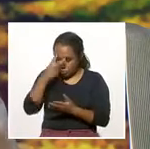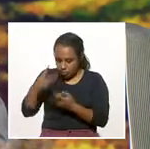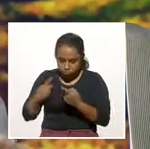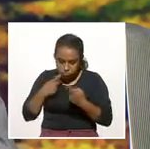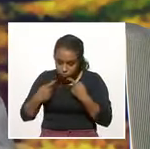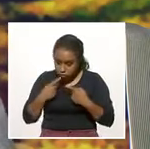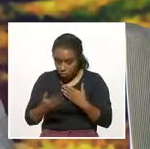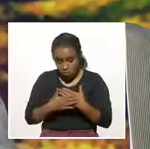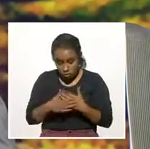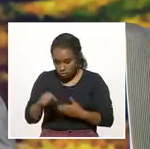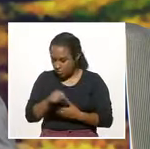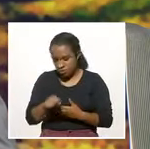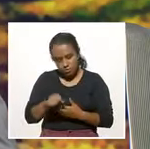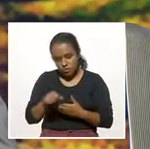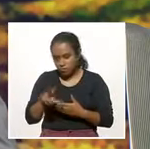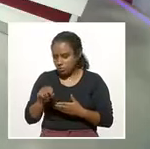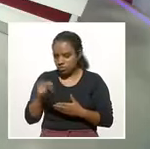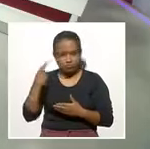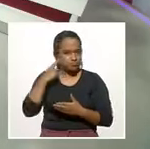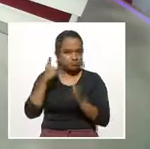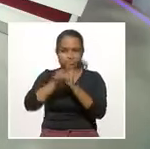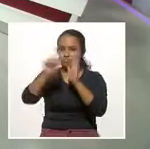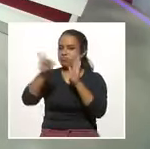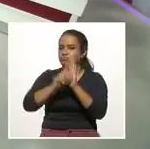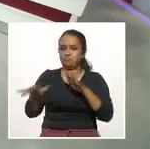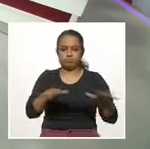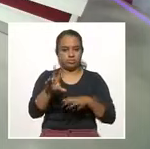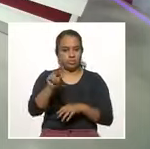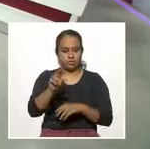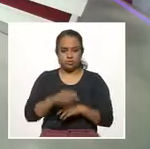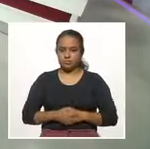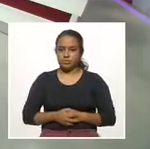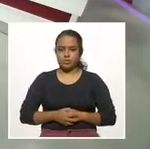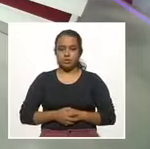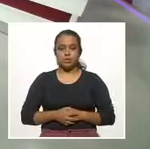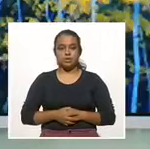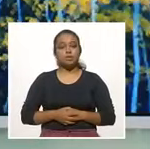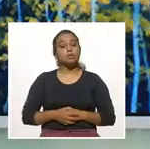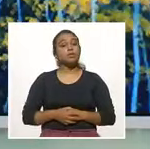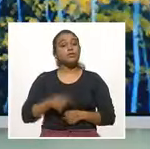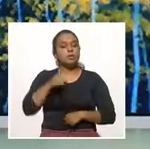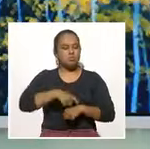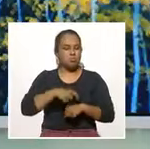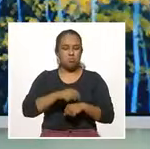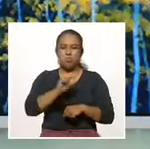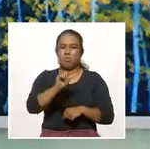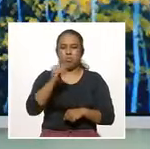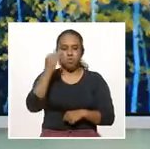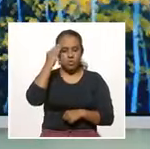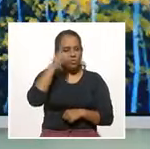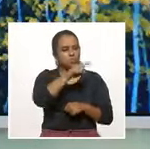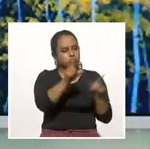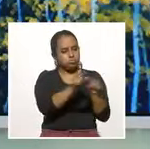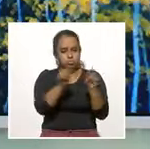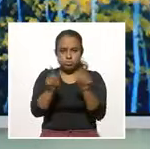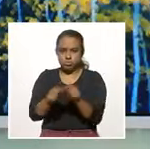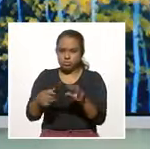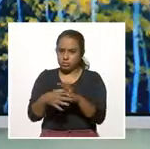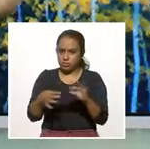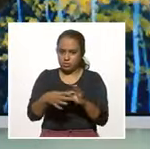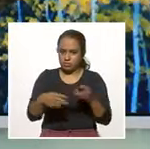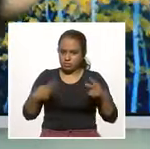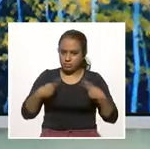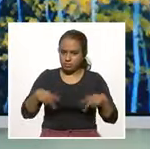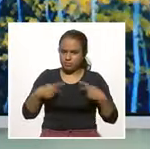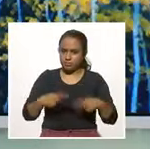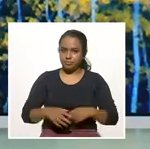que no hubiera alertamiento sísmico. Okay, pues nos queda muy poquito tiempo, entonces me gustaría que cada uno cerrara con algo que quisiera decirle a la gente que nos